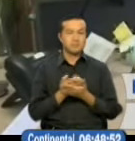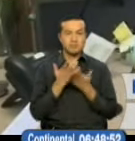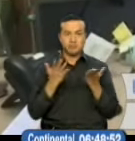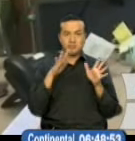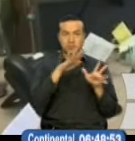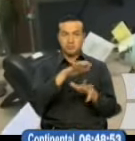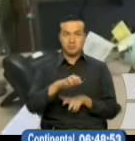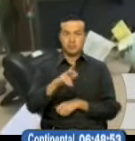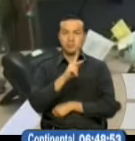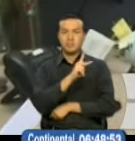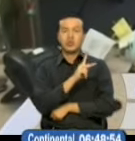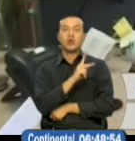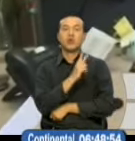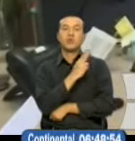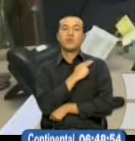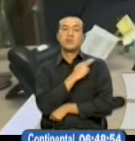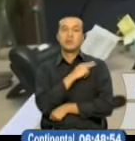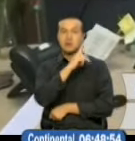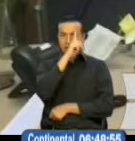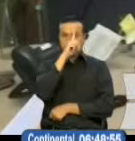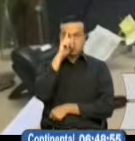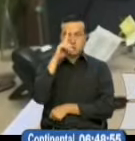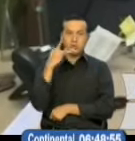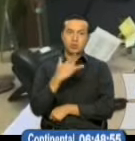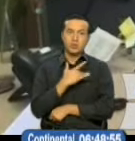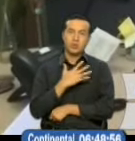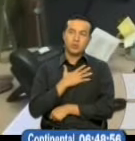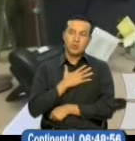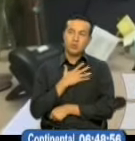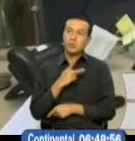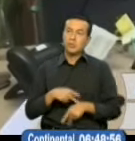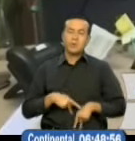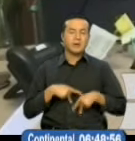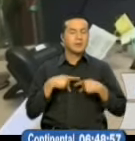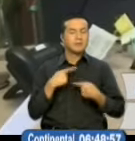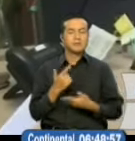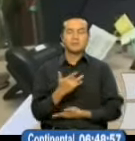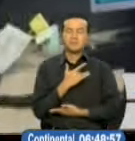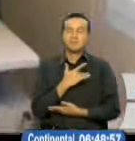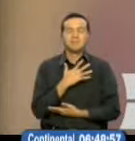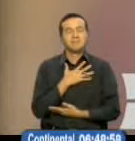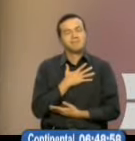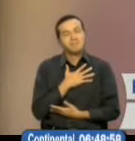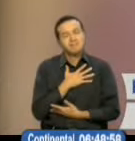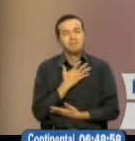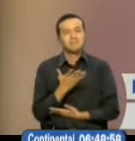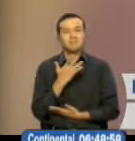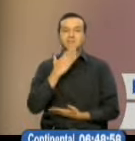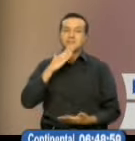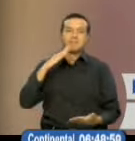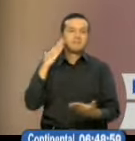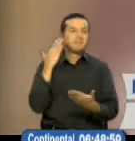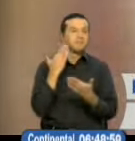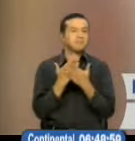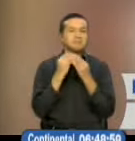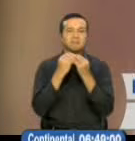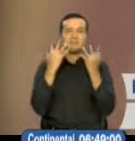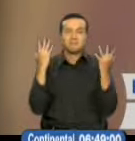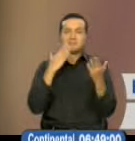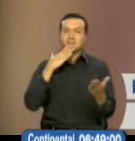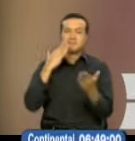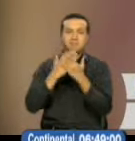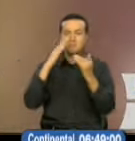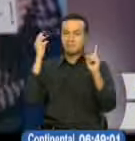Universidad Politécnica de Madrid. Has dejado una huella imborrable en nuestras vidas. Te vamos a extrañar. Mil gracias, presidente, y hasta